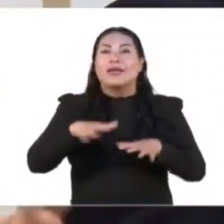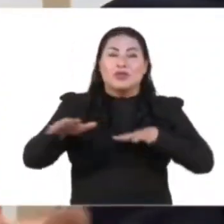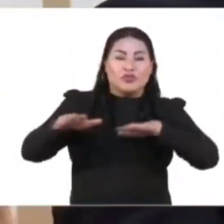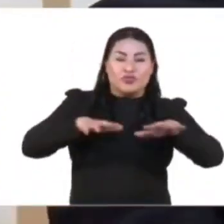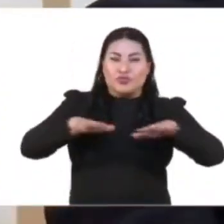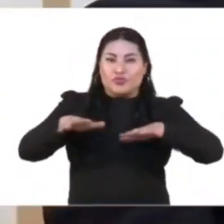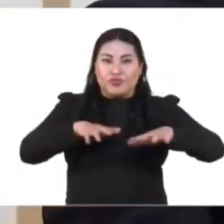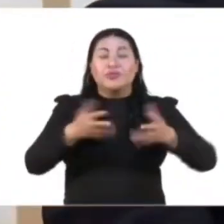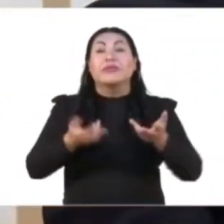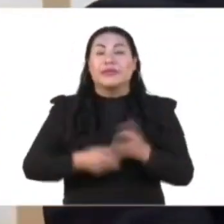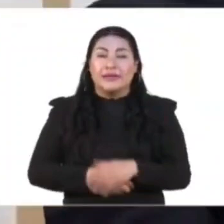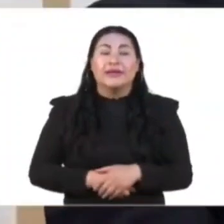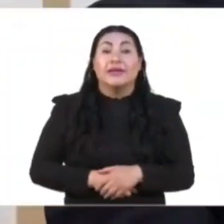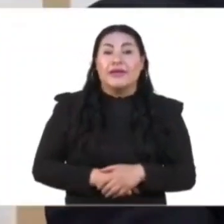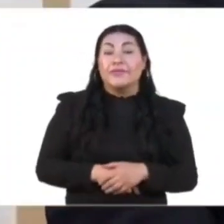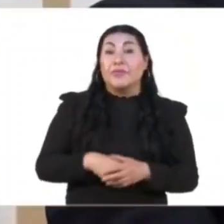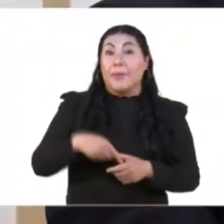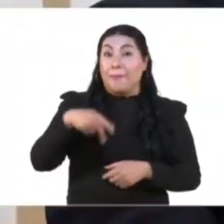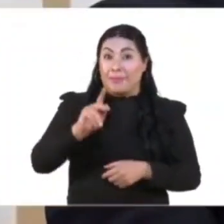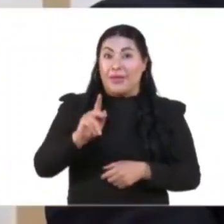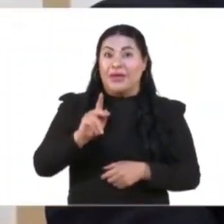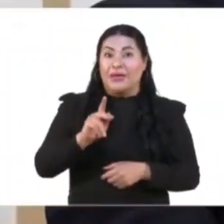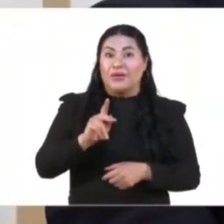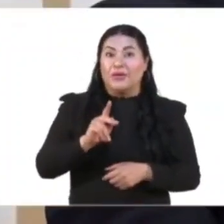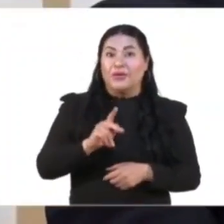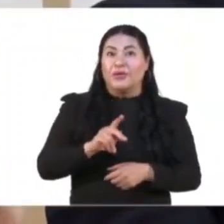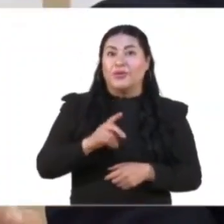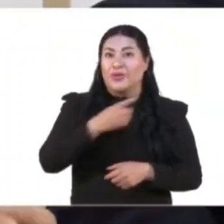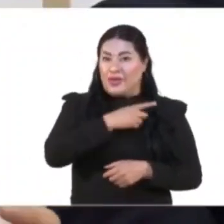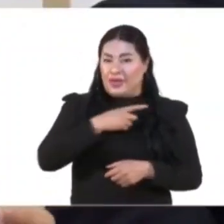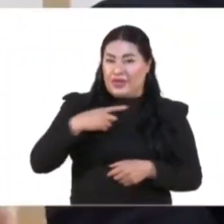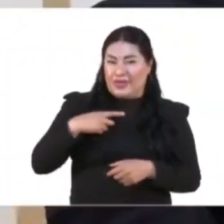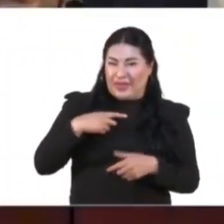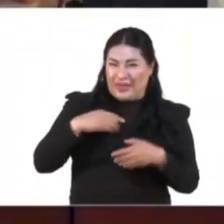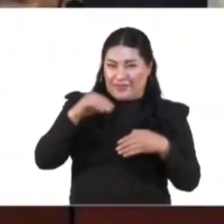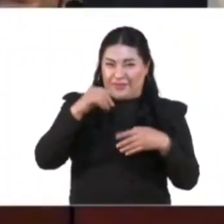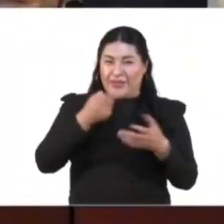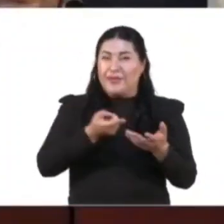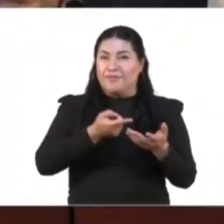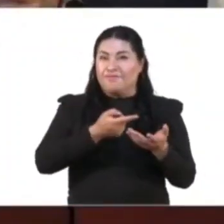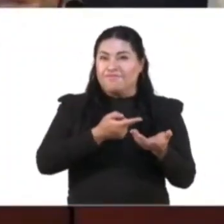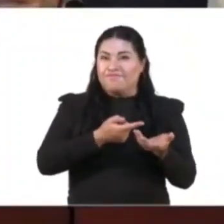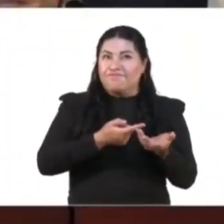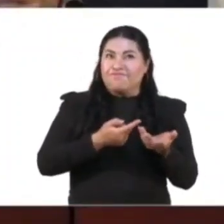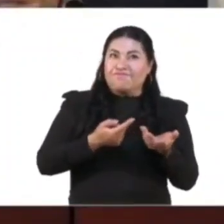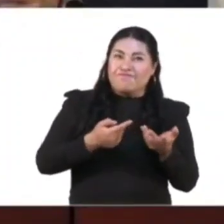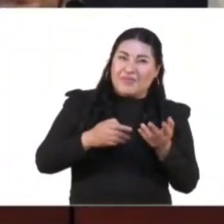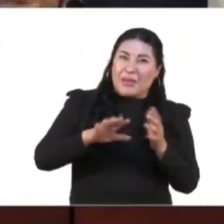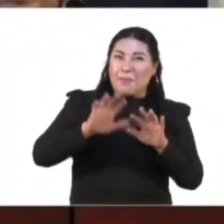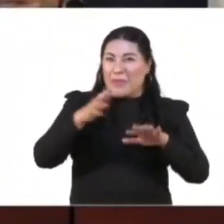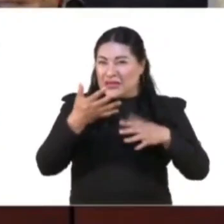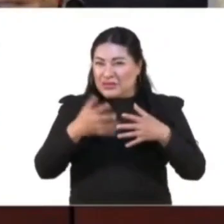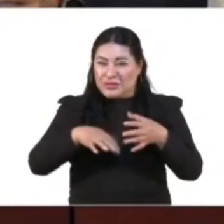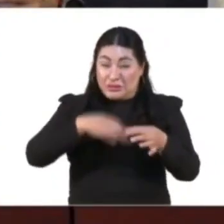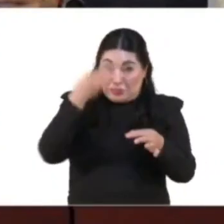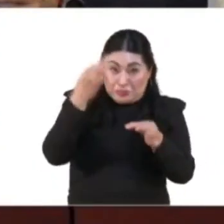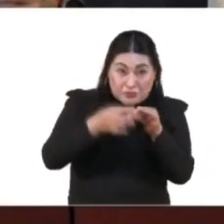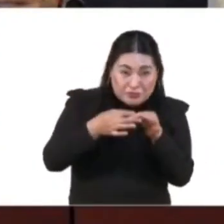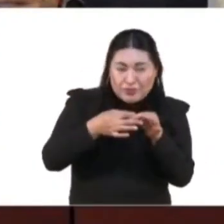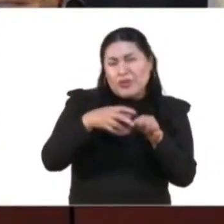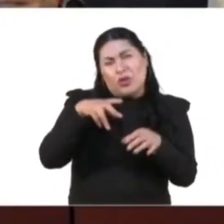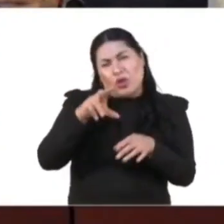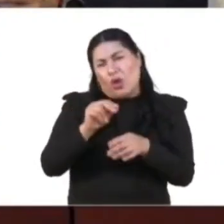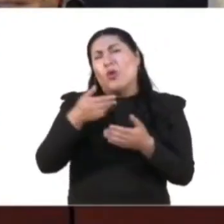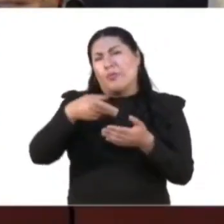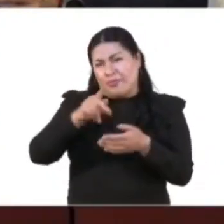Es preferible que sea un cálculo no necesariamente 100% exacto, pero que sea oportuno. Y